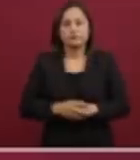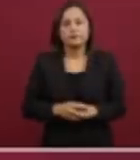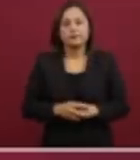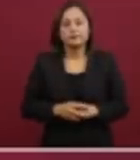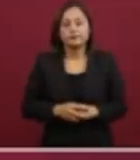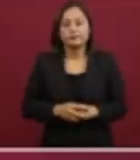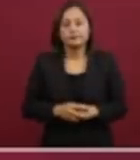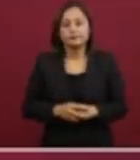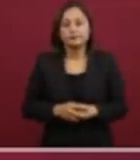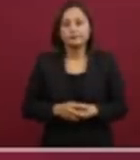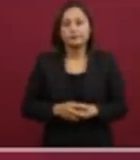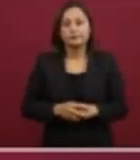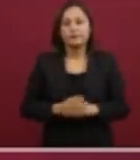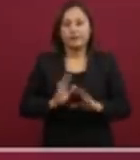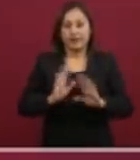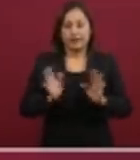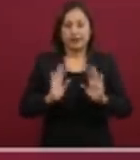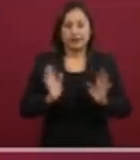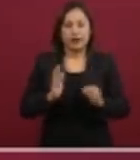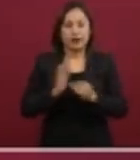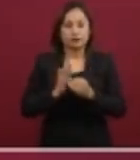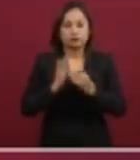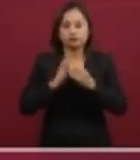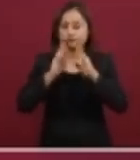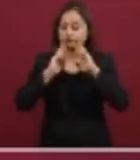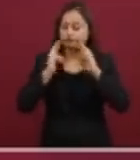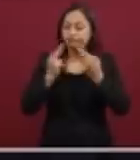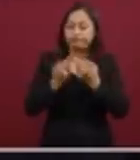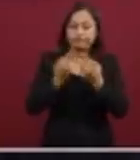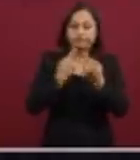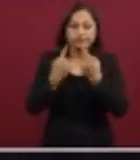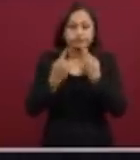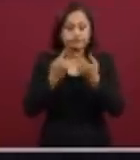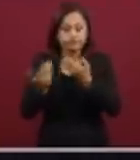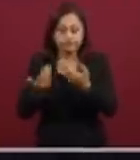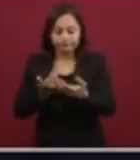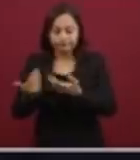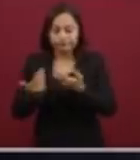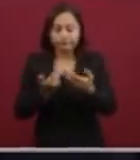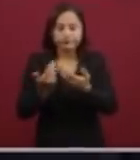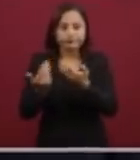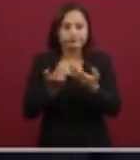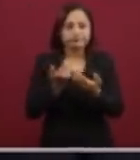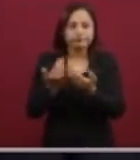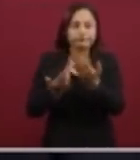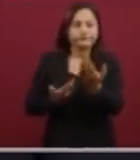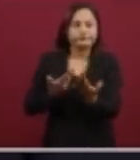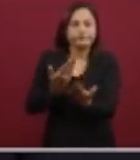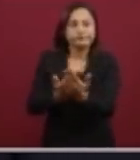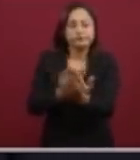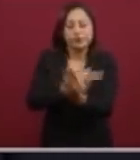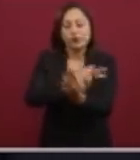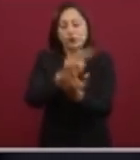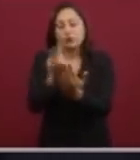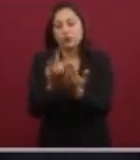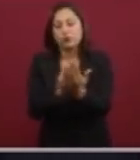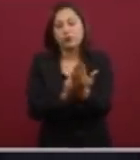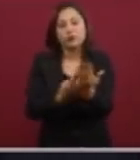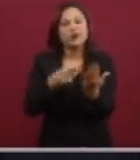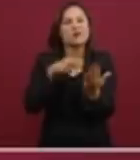estamos ya proponiendo un programa para